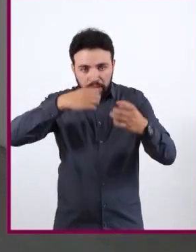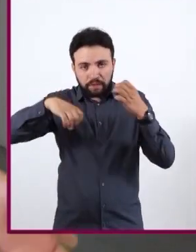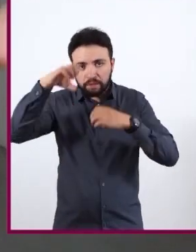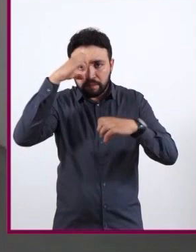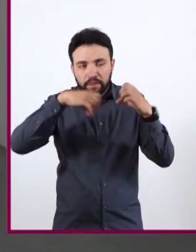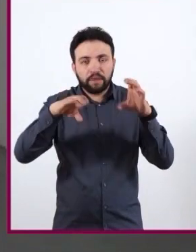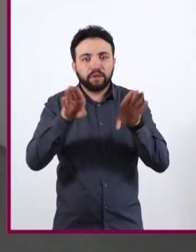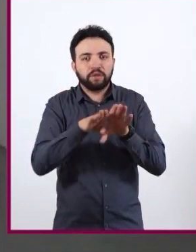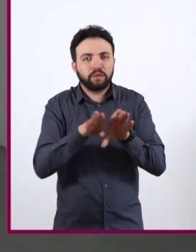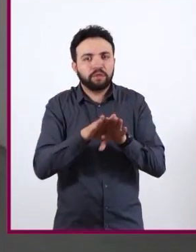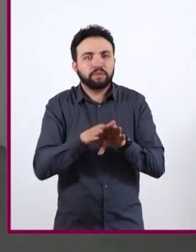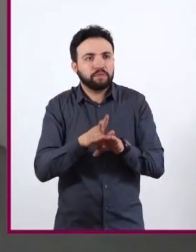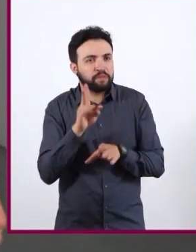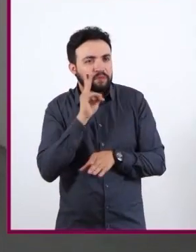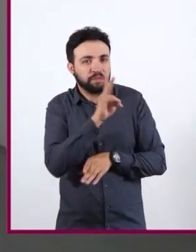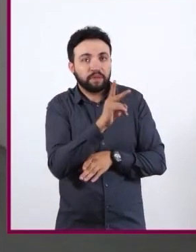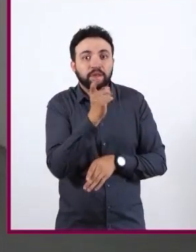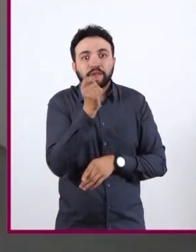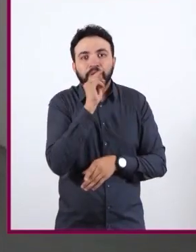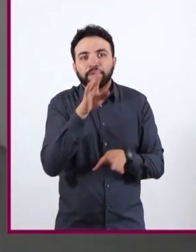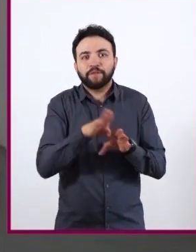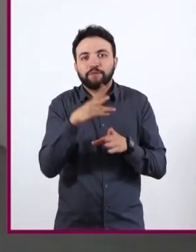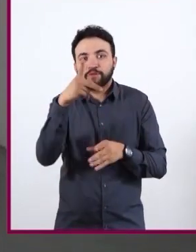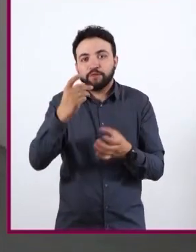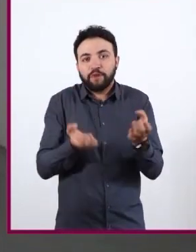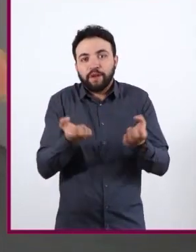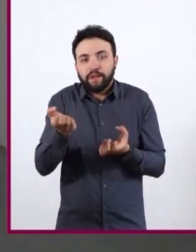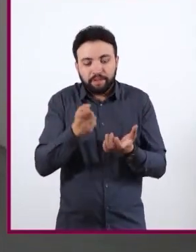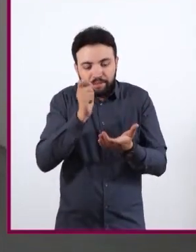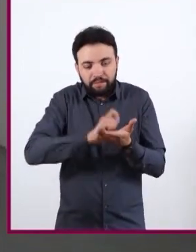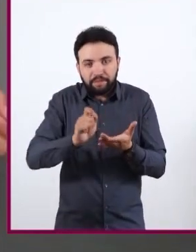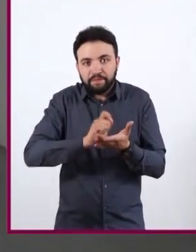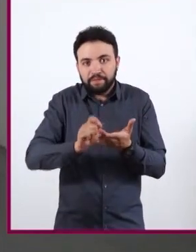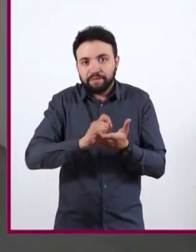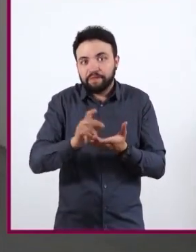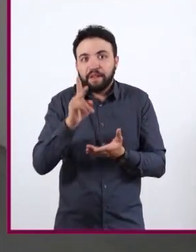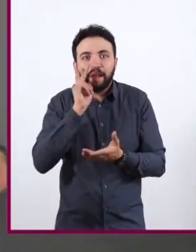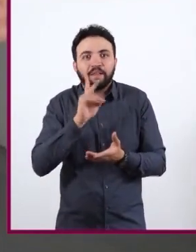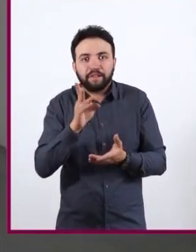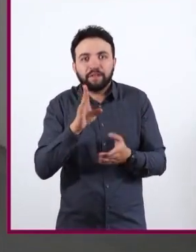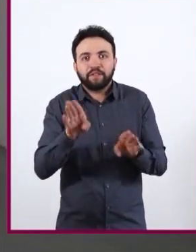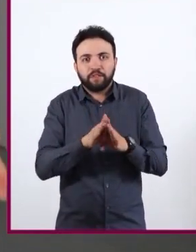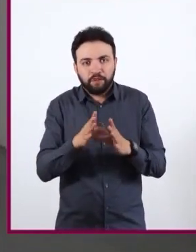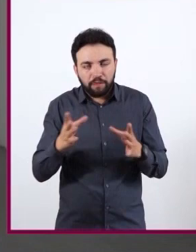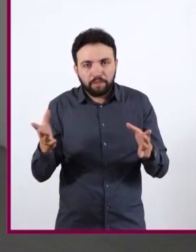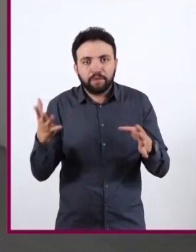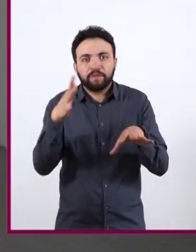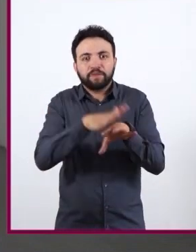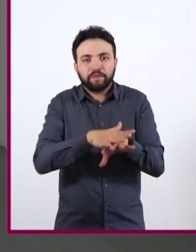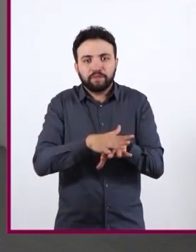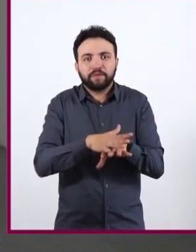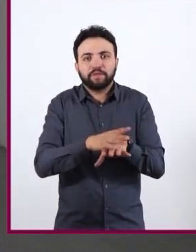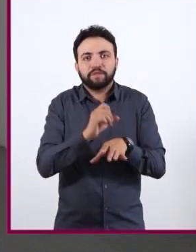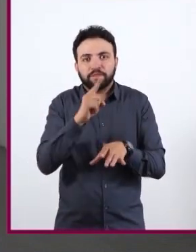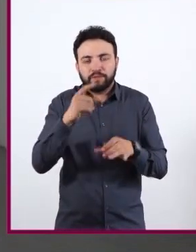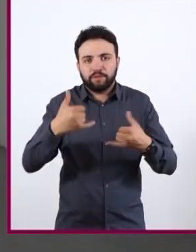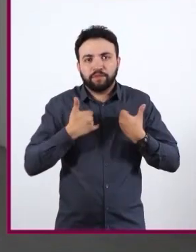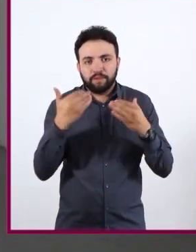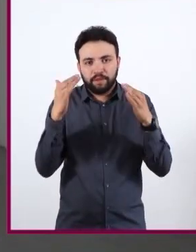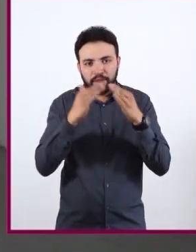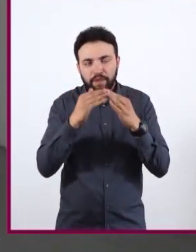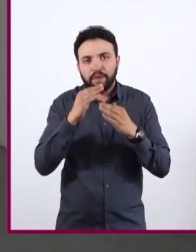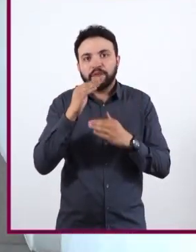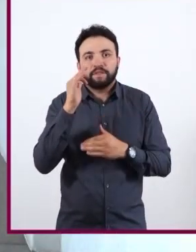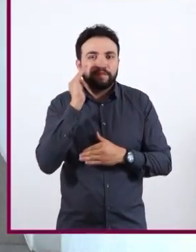sus experiencias y reflexiones, así como los resultados de sus ejercicios en este programa. Únanse a la comunidad de Jóvenes en Casa en